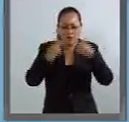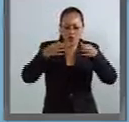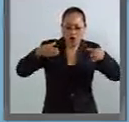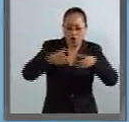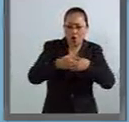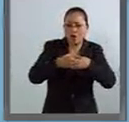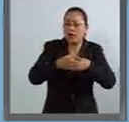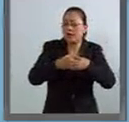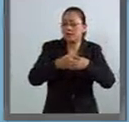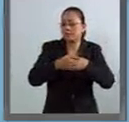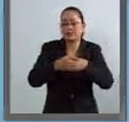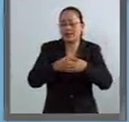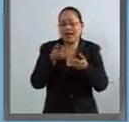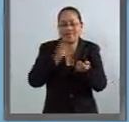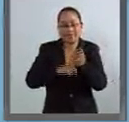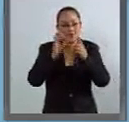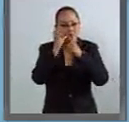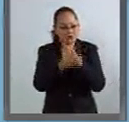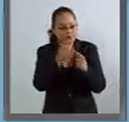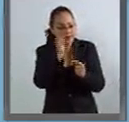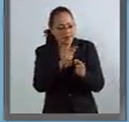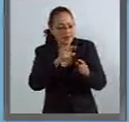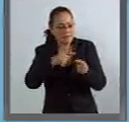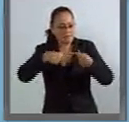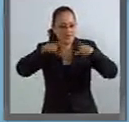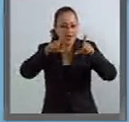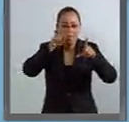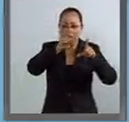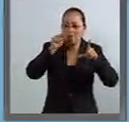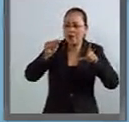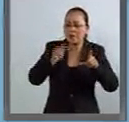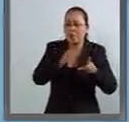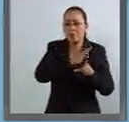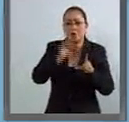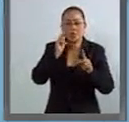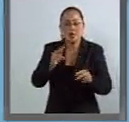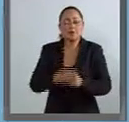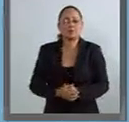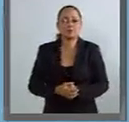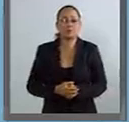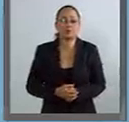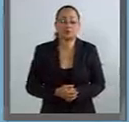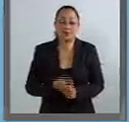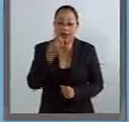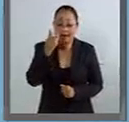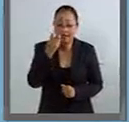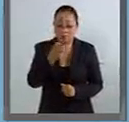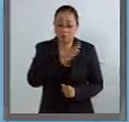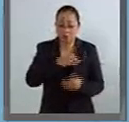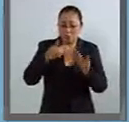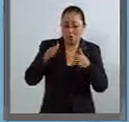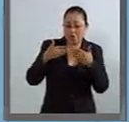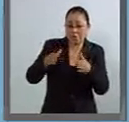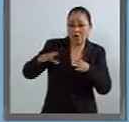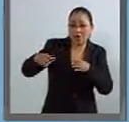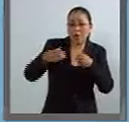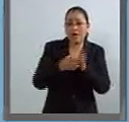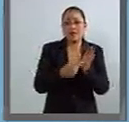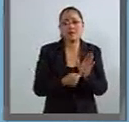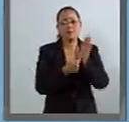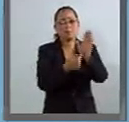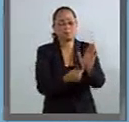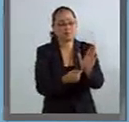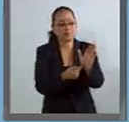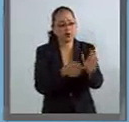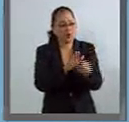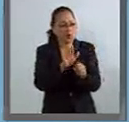pleno, sino en las comisiones de trabajo. Y les quiero decir que se busca que sea esta ventana abierta, que refleje